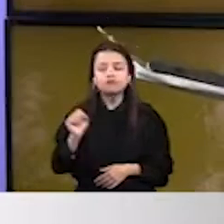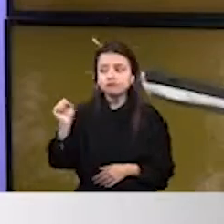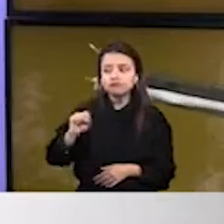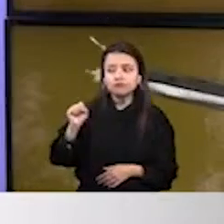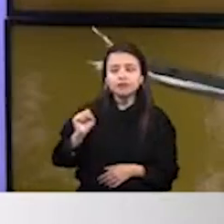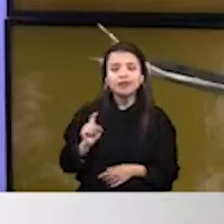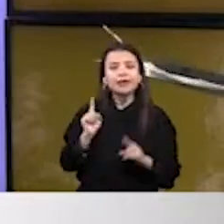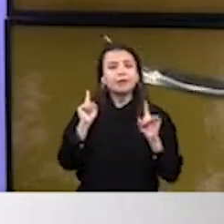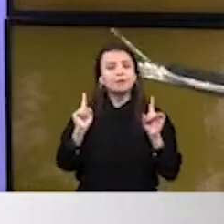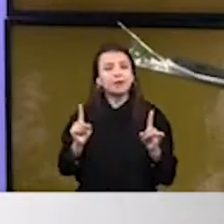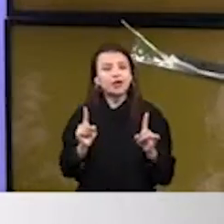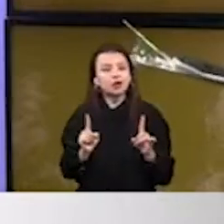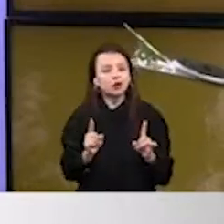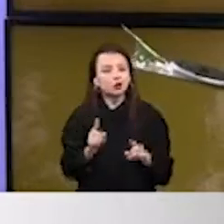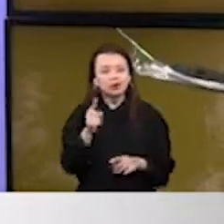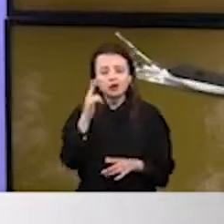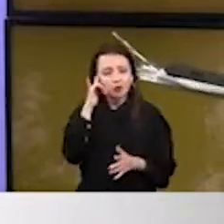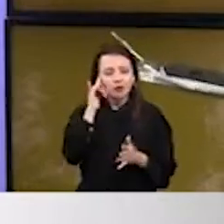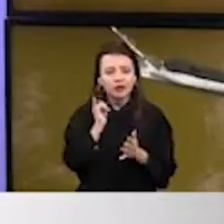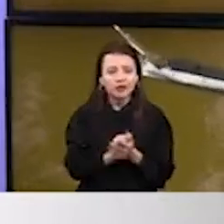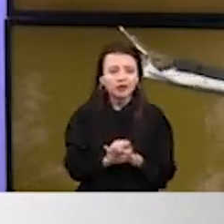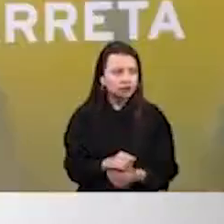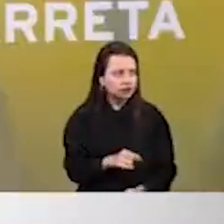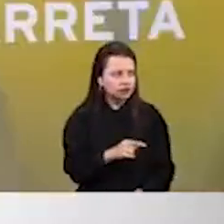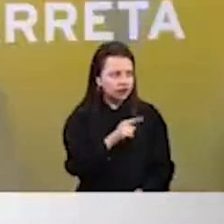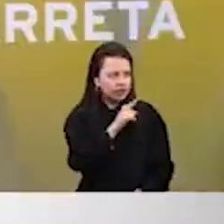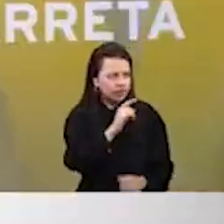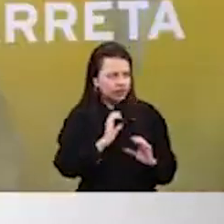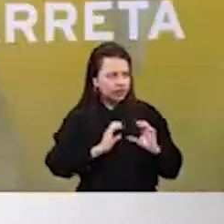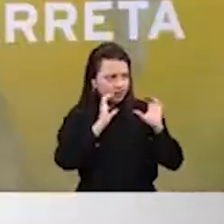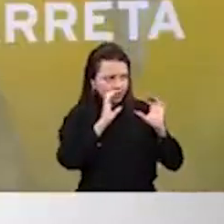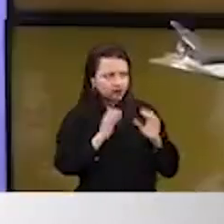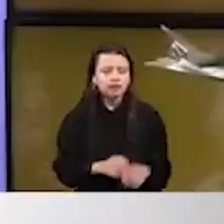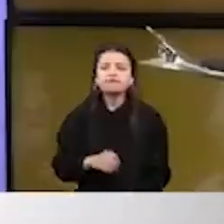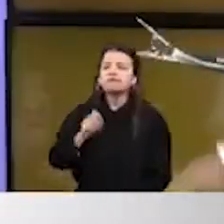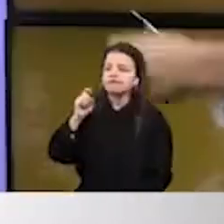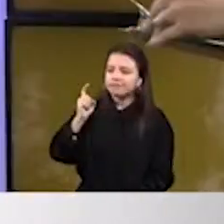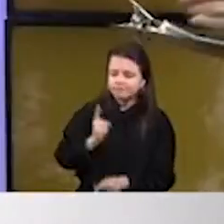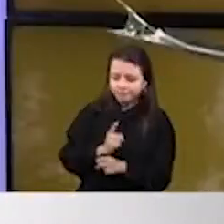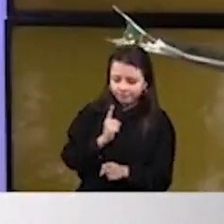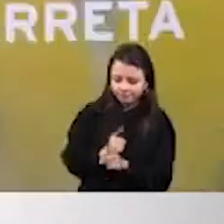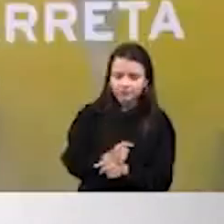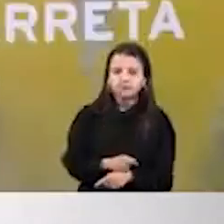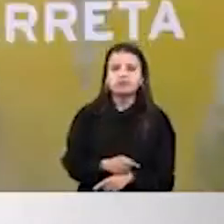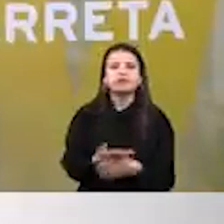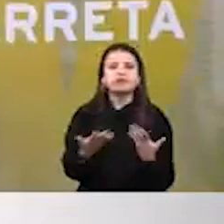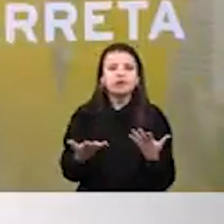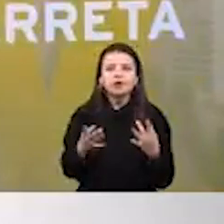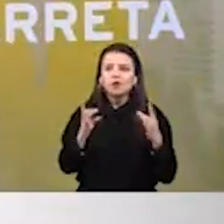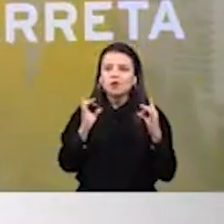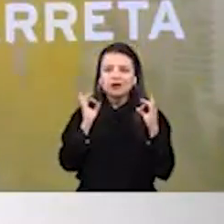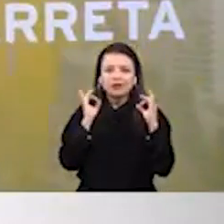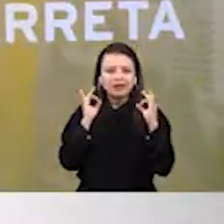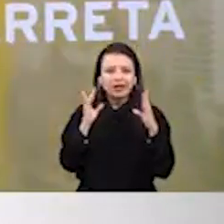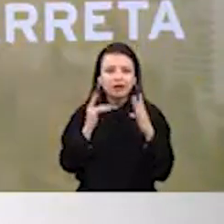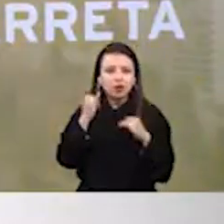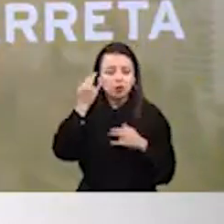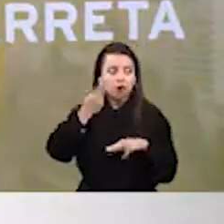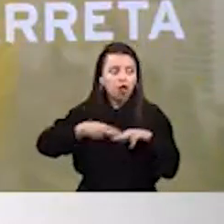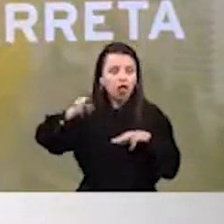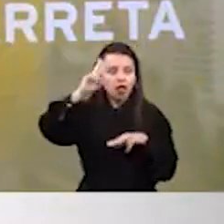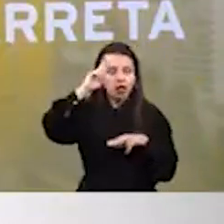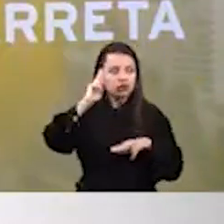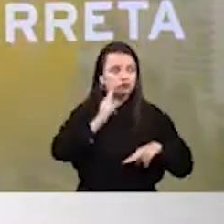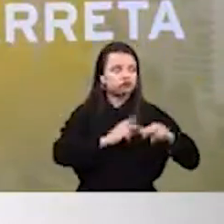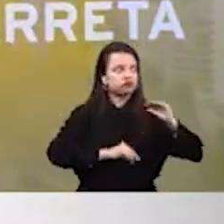un caso que es que, Juan Diego, usted no me lo va a creer. ¿Al de Caquetá? El de Florencia Caquetá. Imagínense que fue tanta la improvisación del Ministerio de